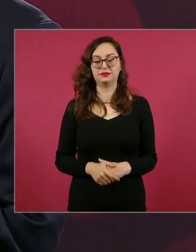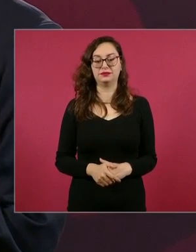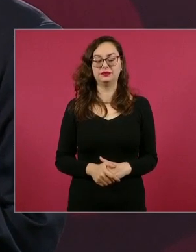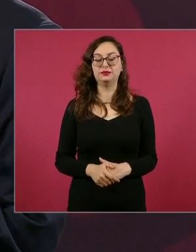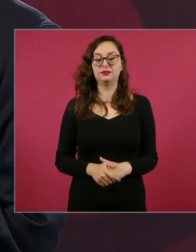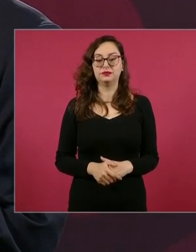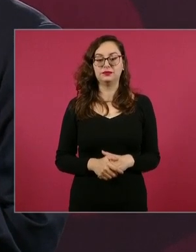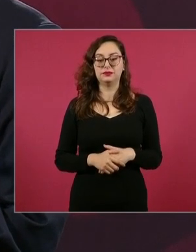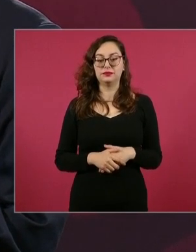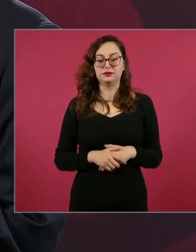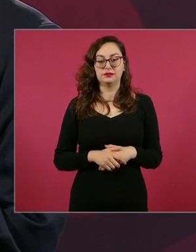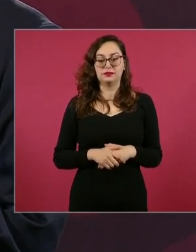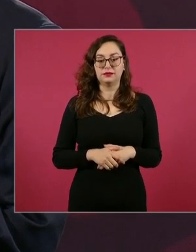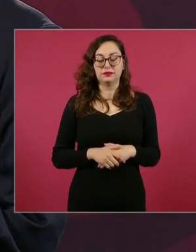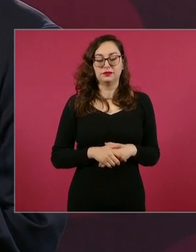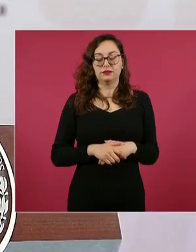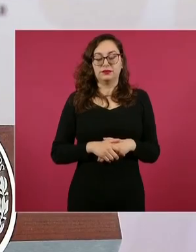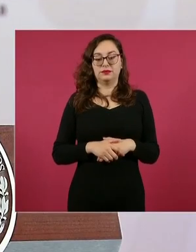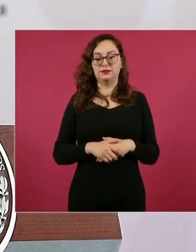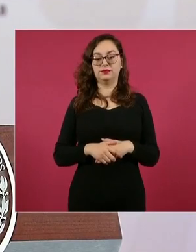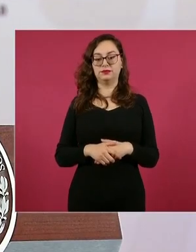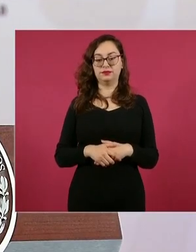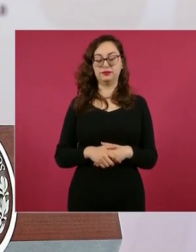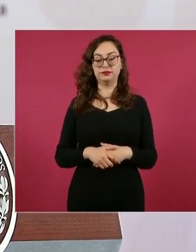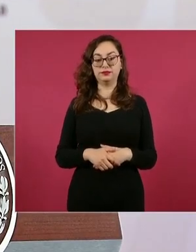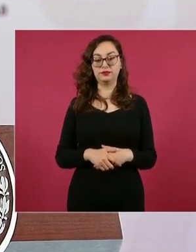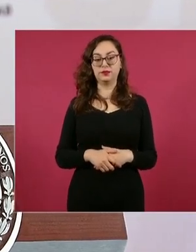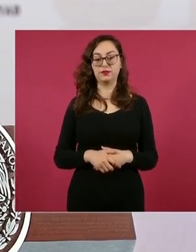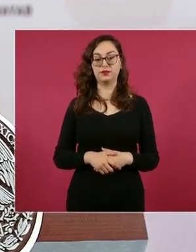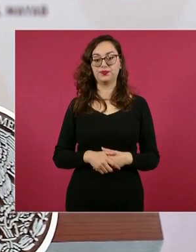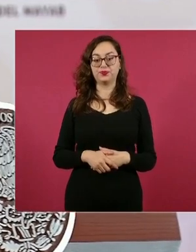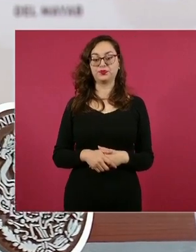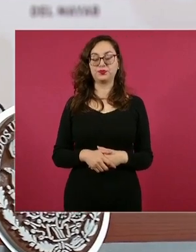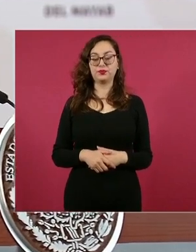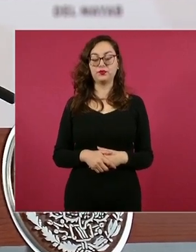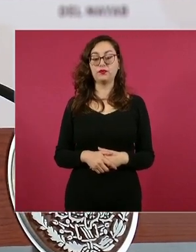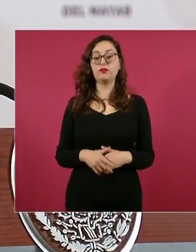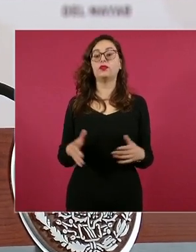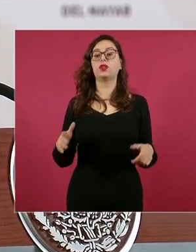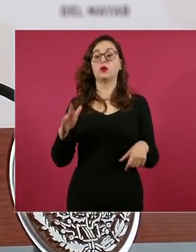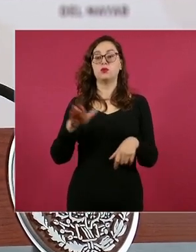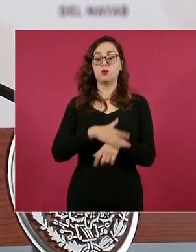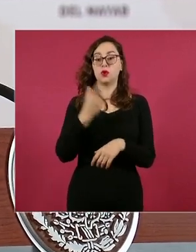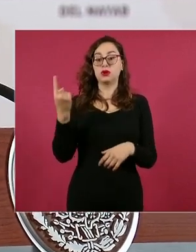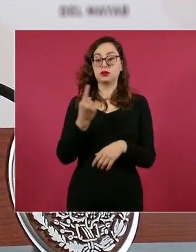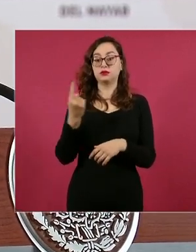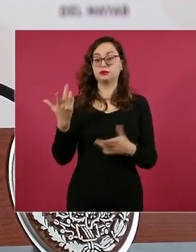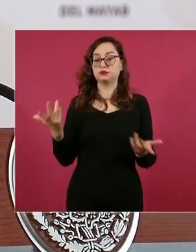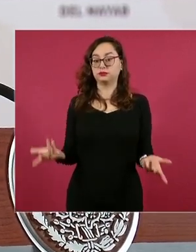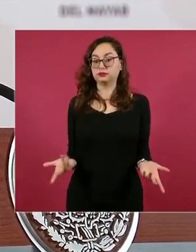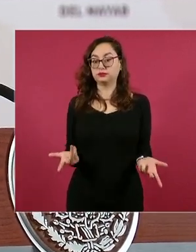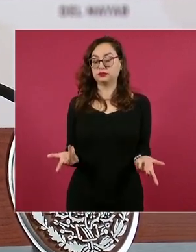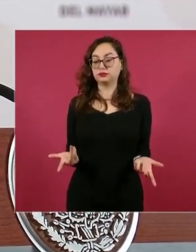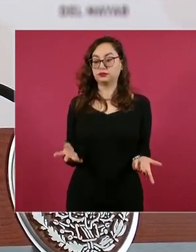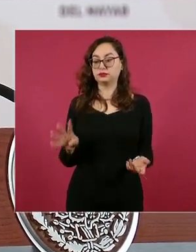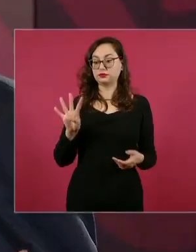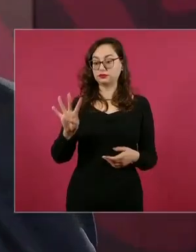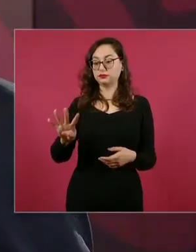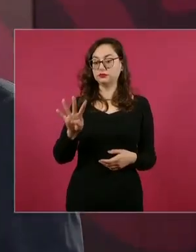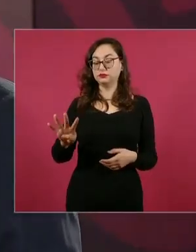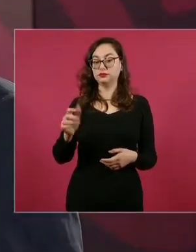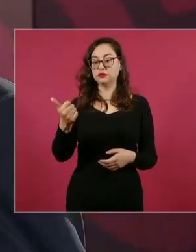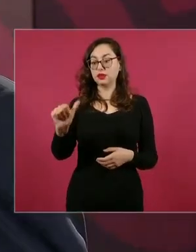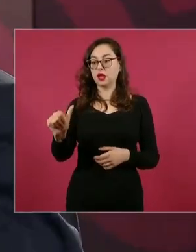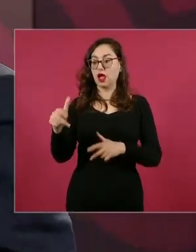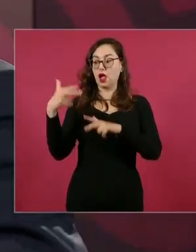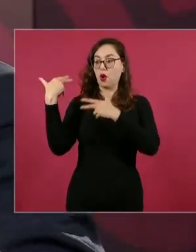este bien para terminar presidente Porque además si se van a la huelga quiere decir que no va a haber tantos